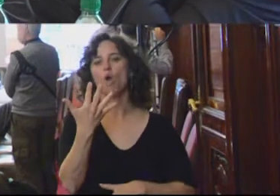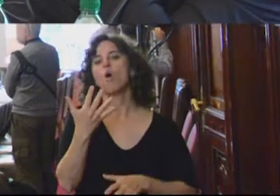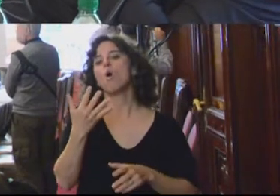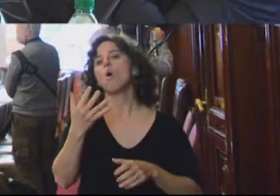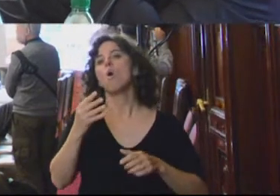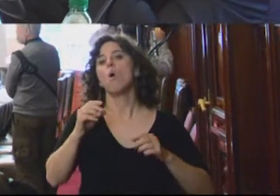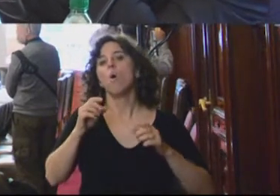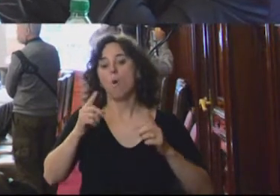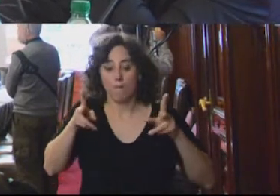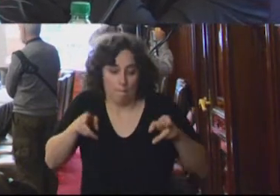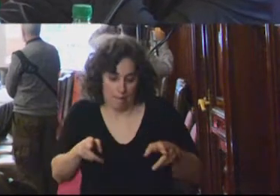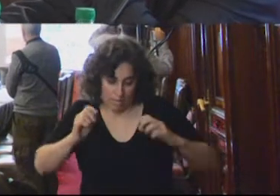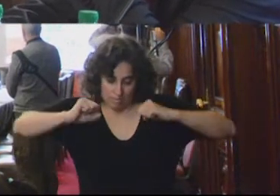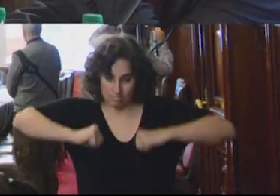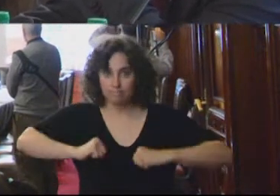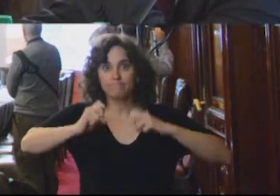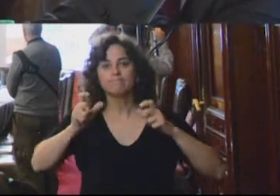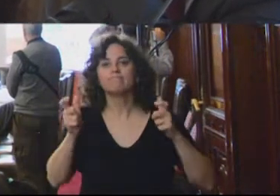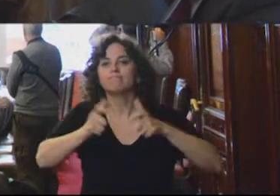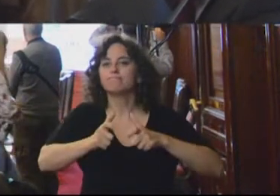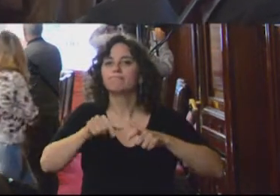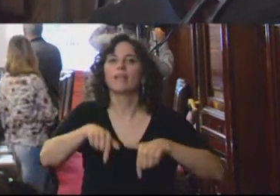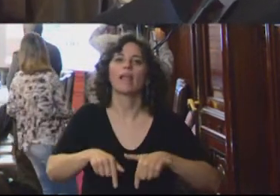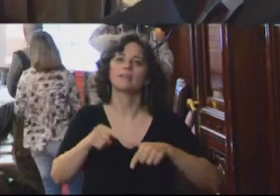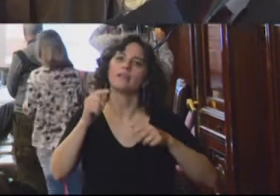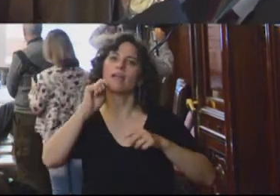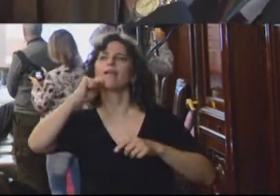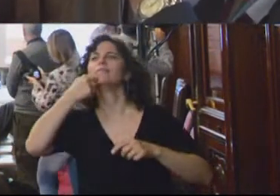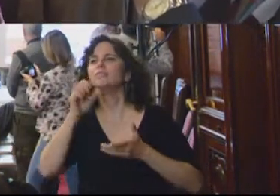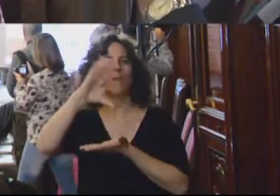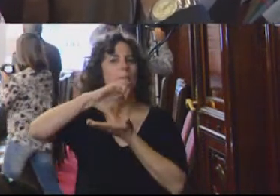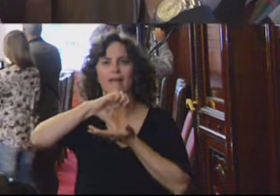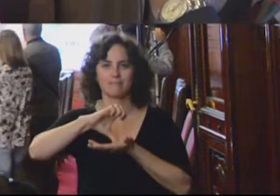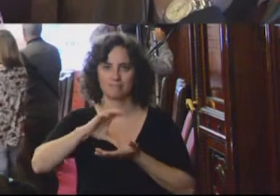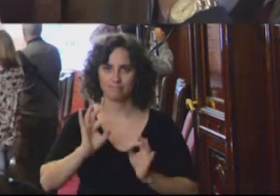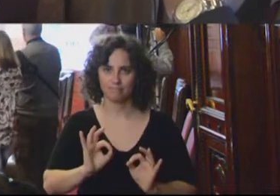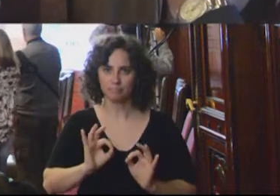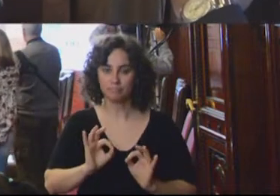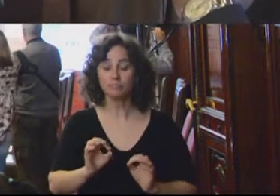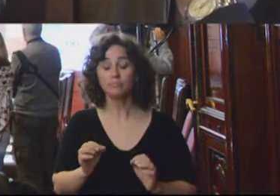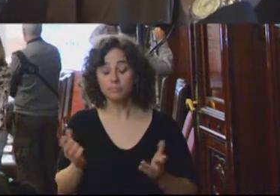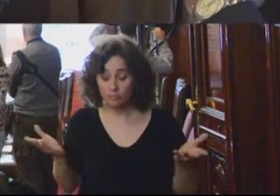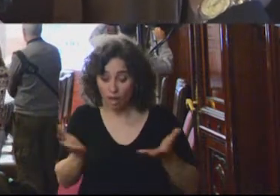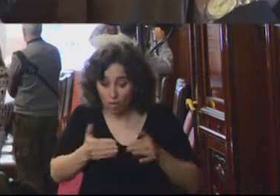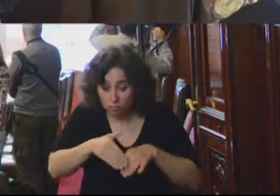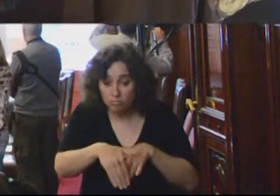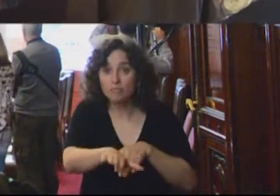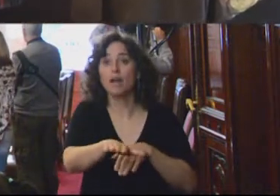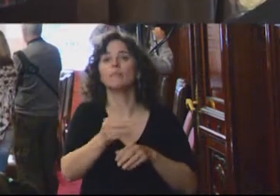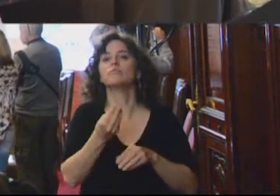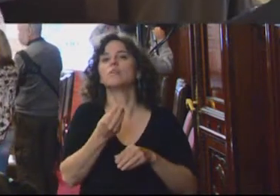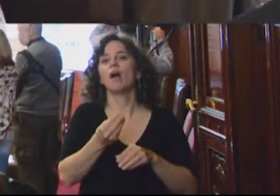165 periodo de sesiones en este bello país. Inmediatamente vamos entonces